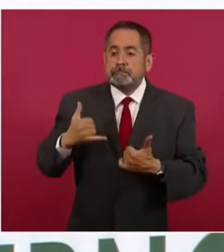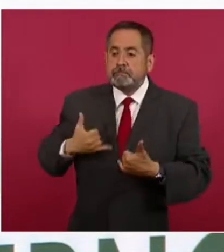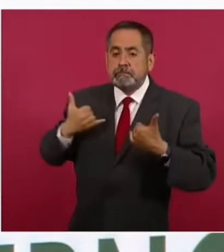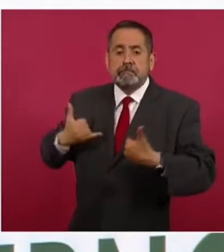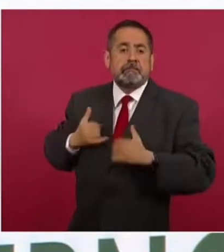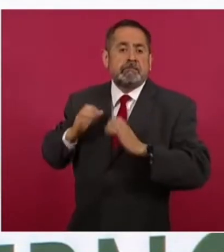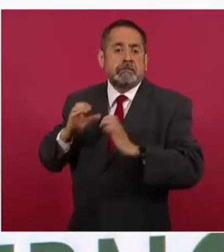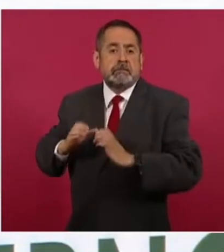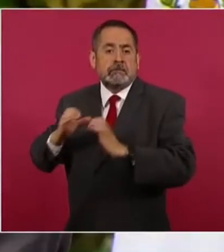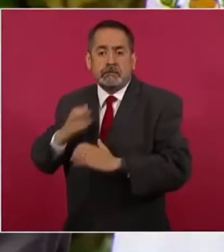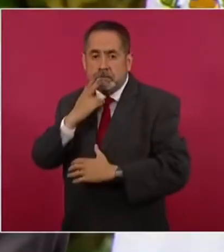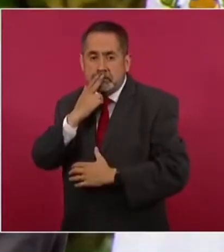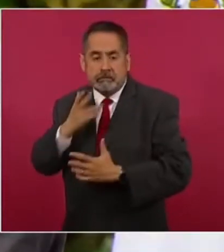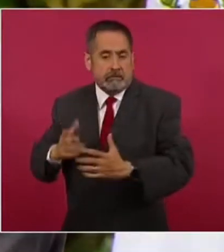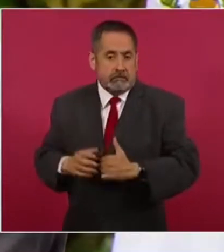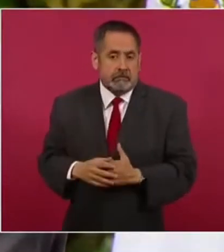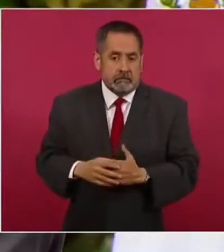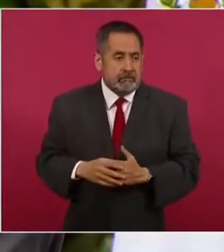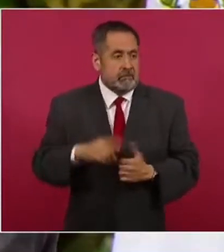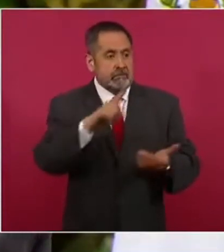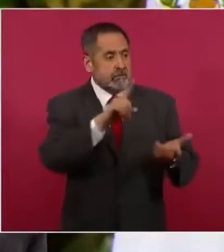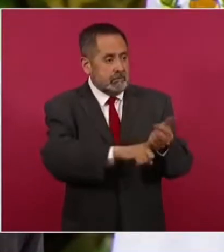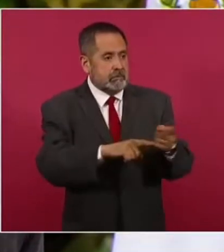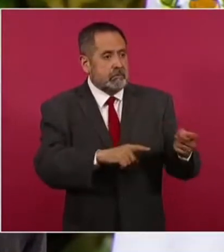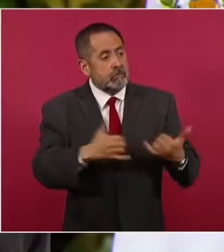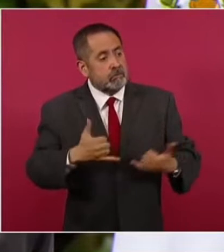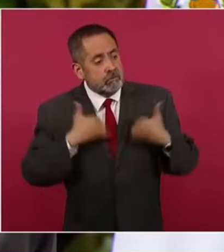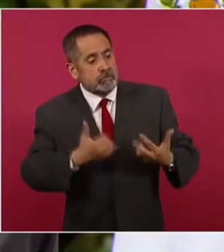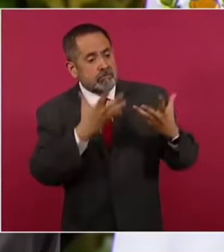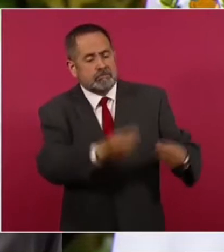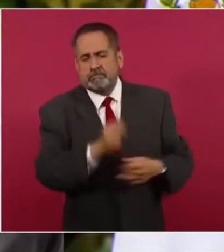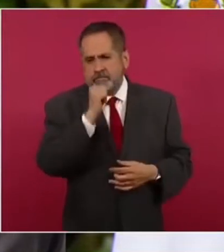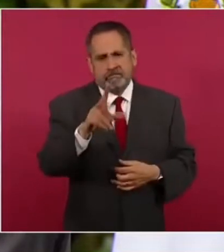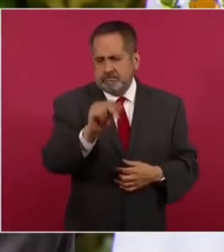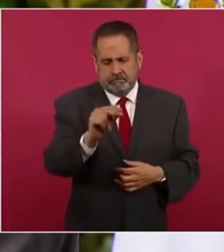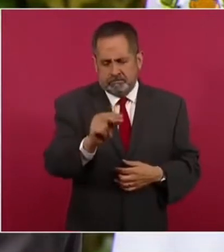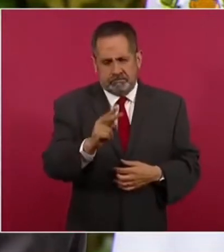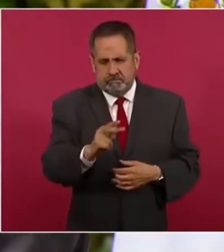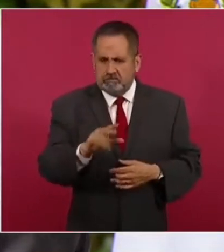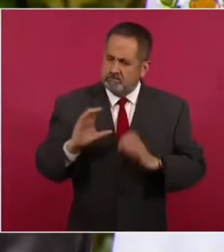pero sin un ejército de reserva para delinquir,